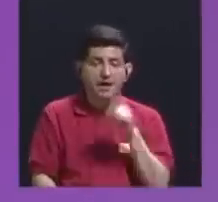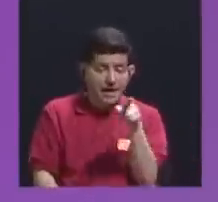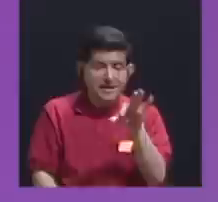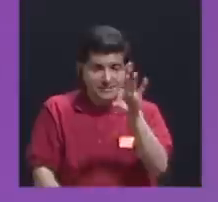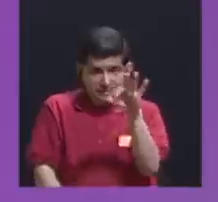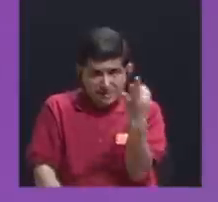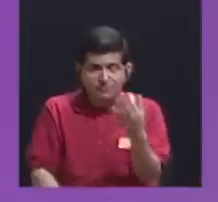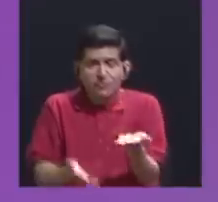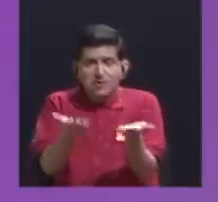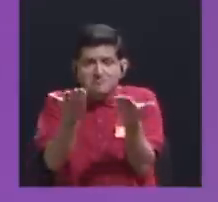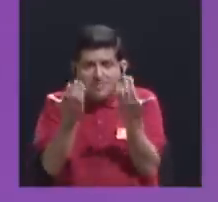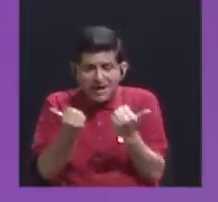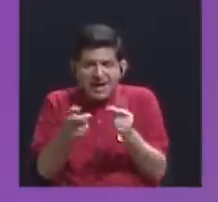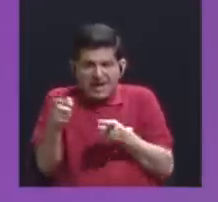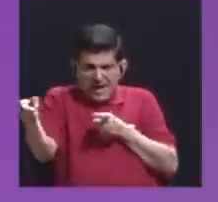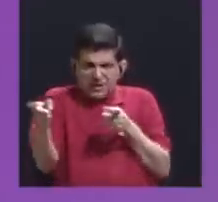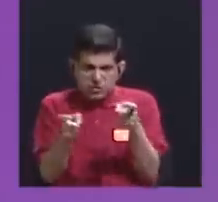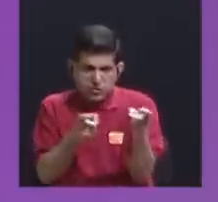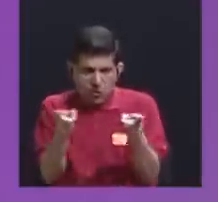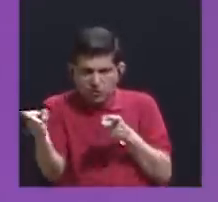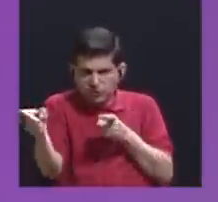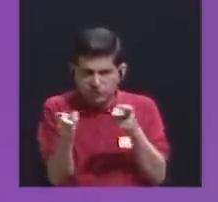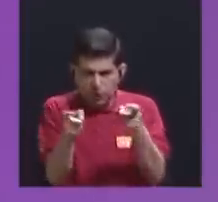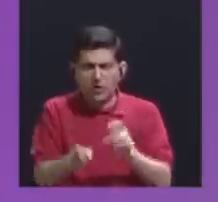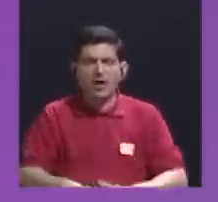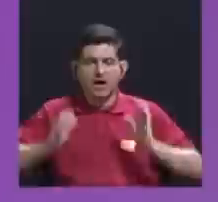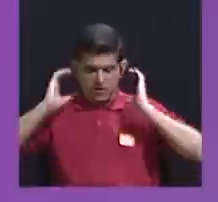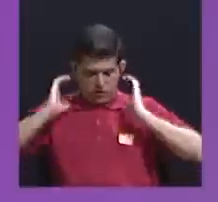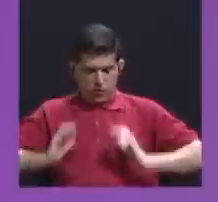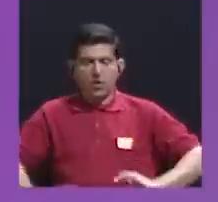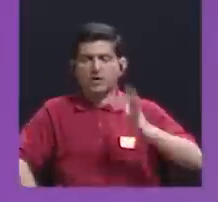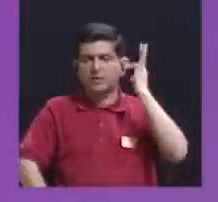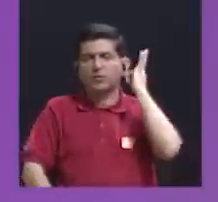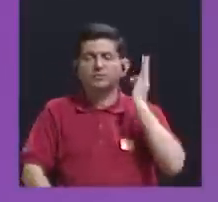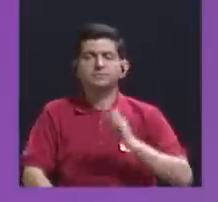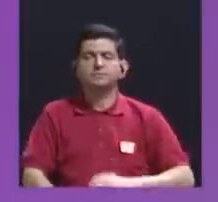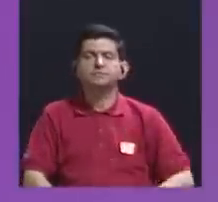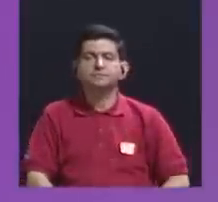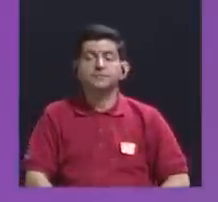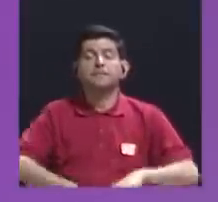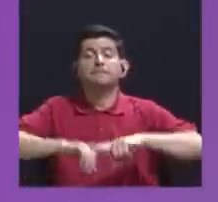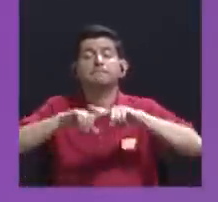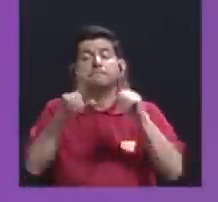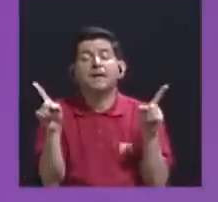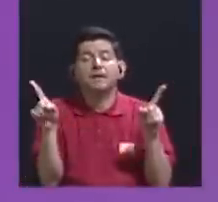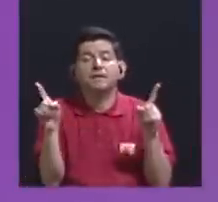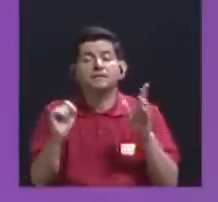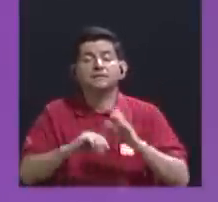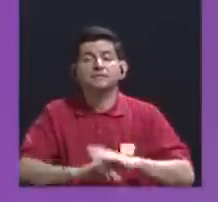de querer controlar este el cuerpo las mujeres pero